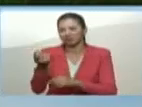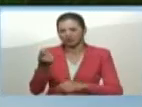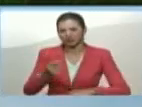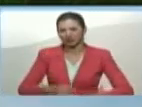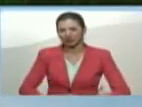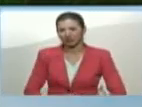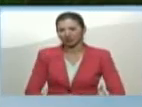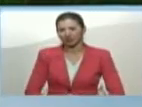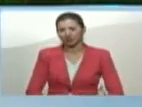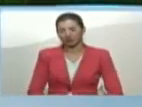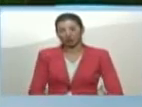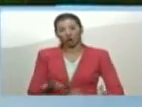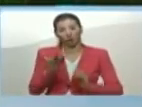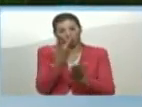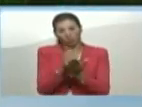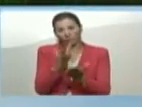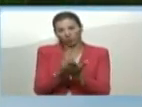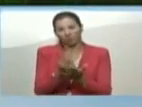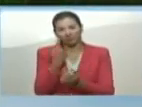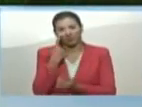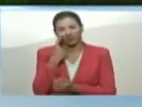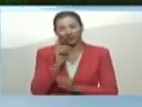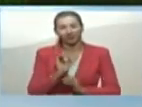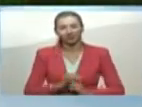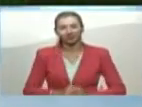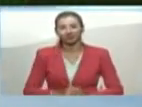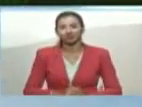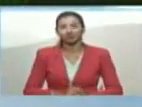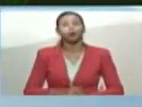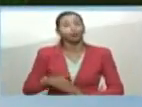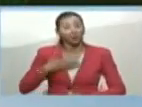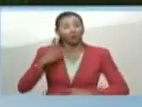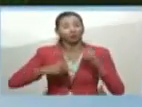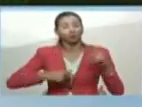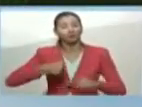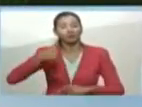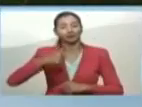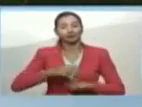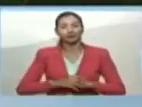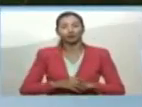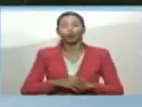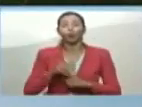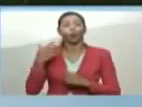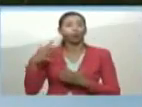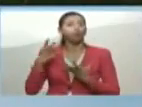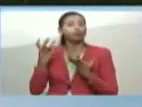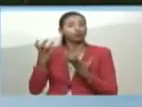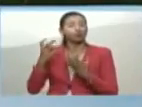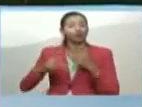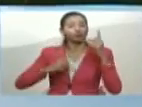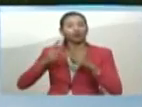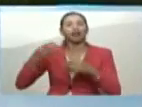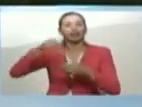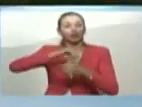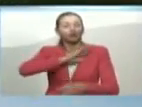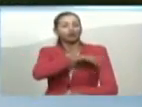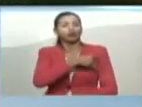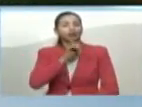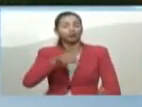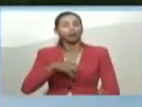En las comunas, para que ustedes vean capacidad productiva que hemos descubierto ahí en las universidades.